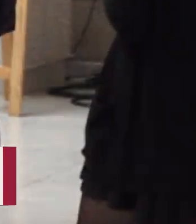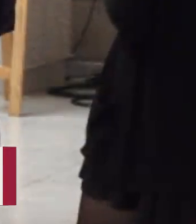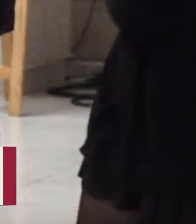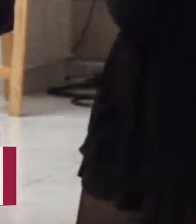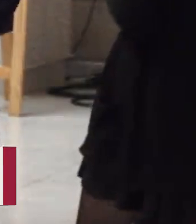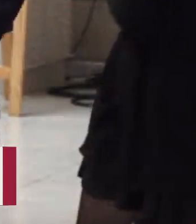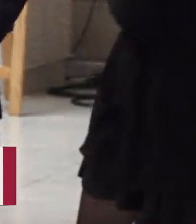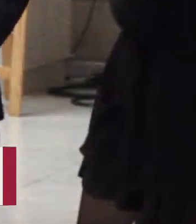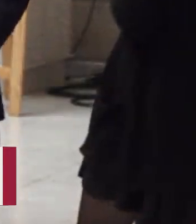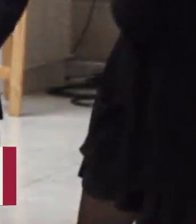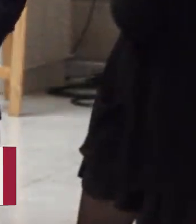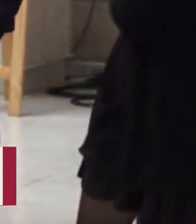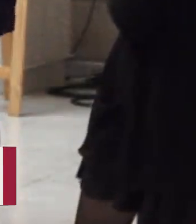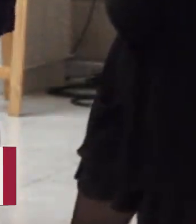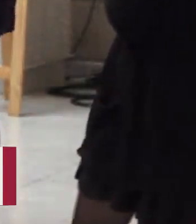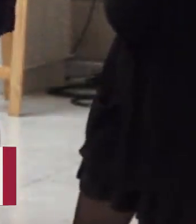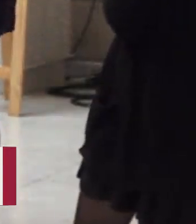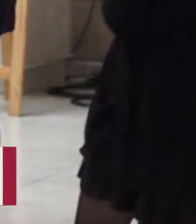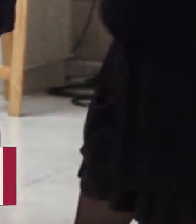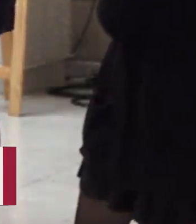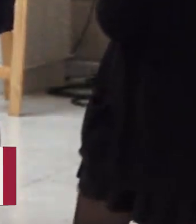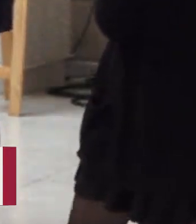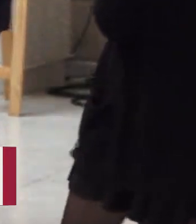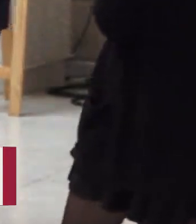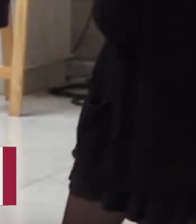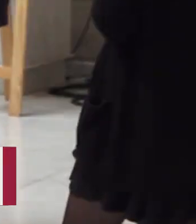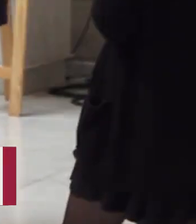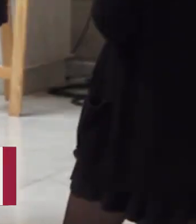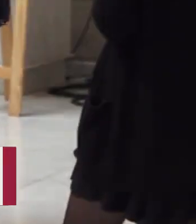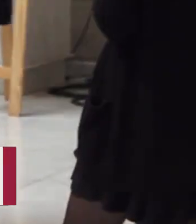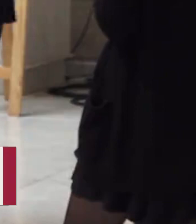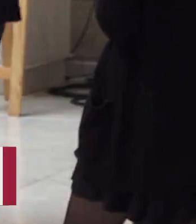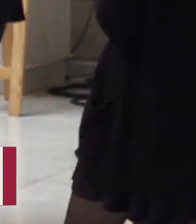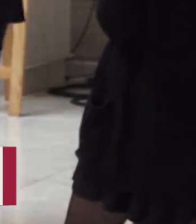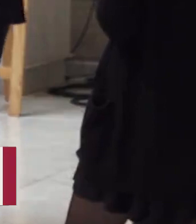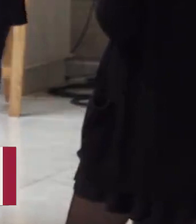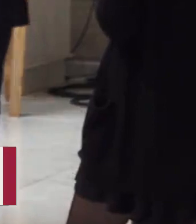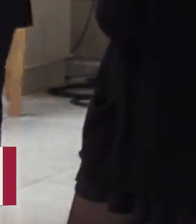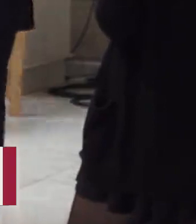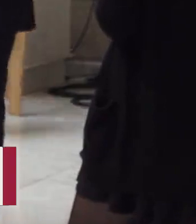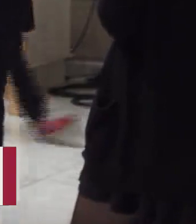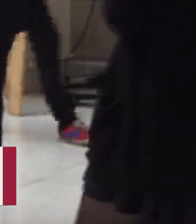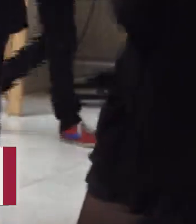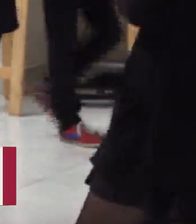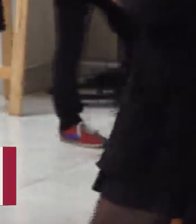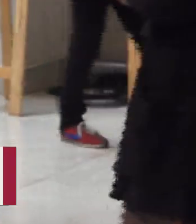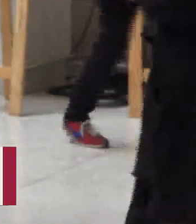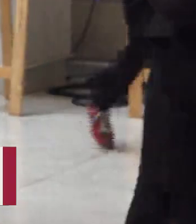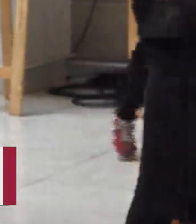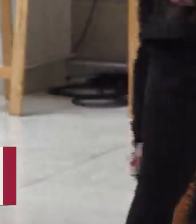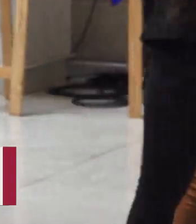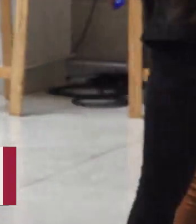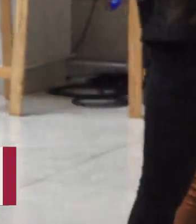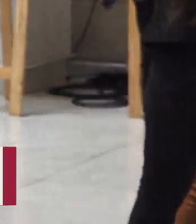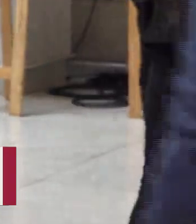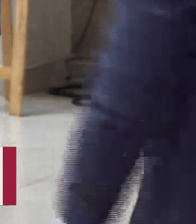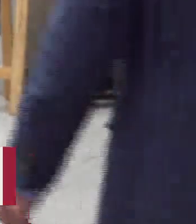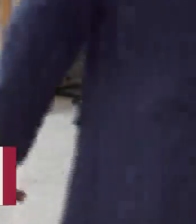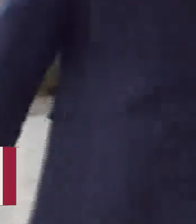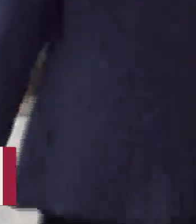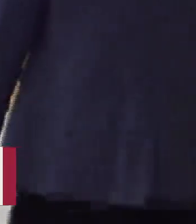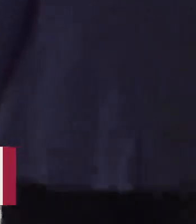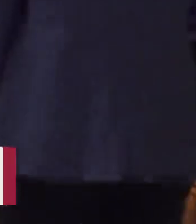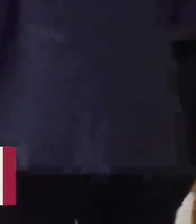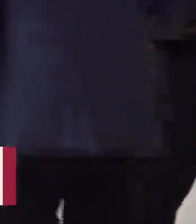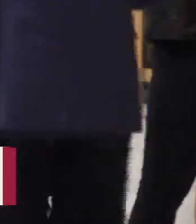una institucionalidad donde se crea un comité técnico administrativo, se conforma también una secretaría ejecutiva por parte del ministerio, que